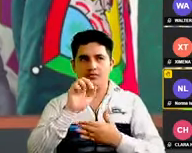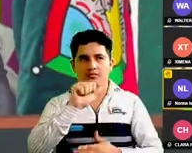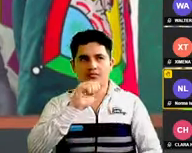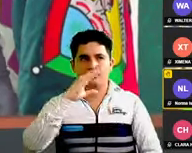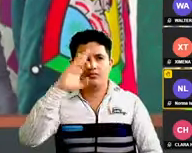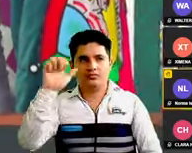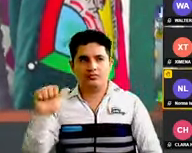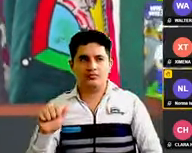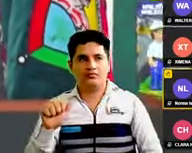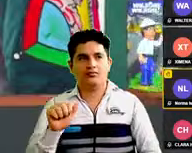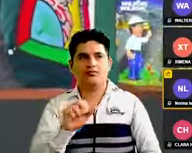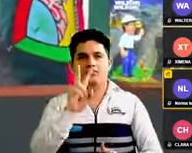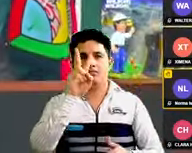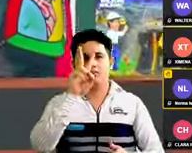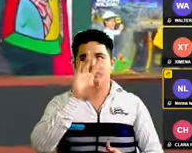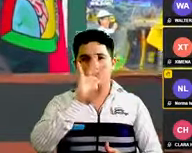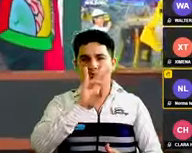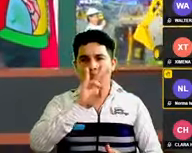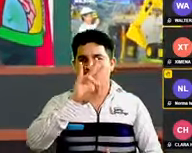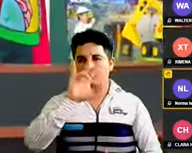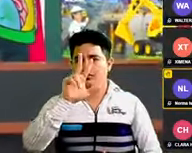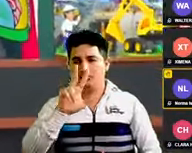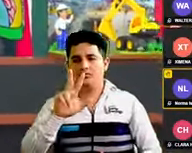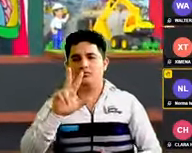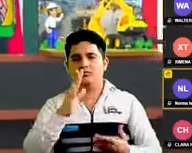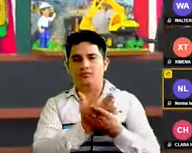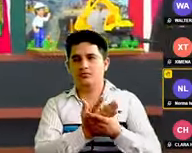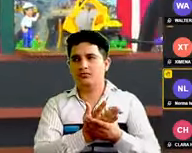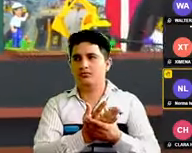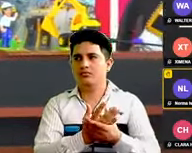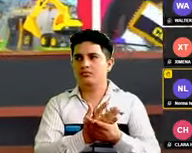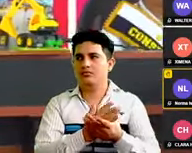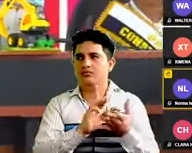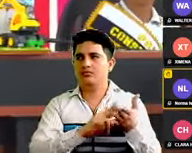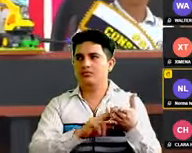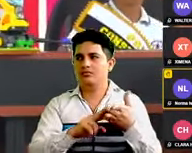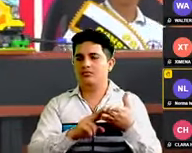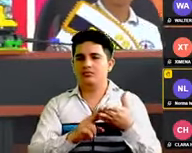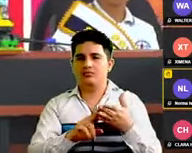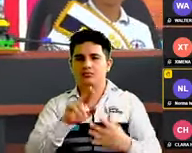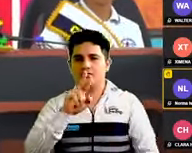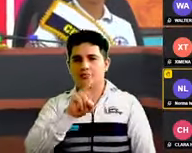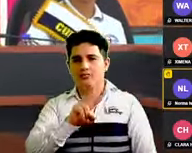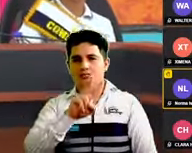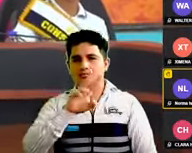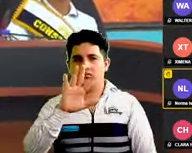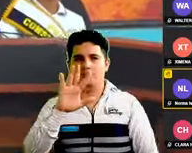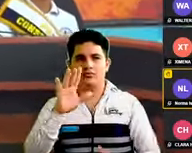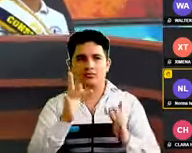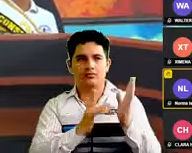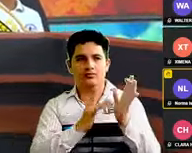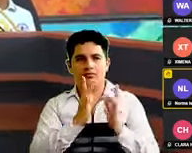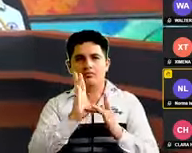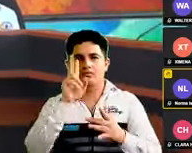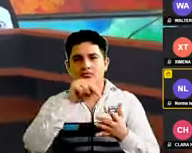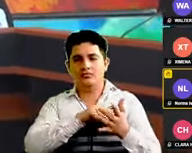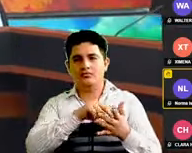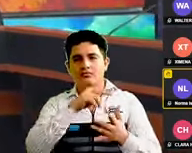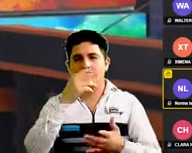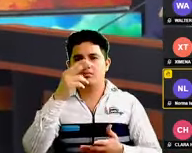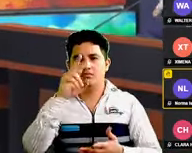acta número 273 de la sesión ordinaria celebrada el 25 de abril del